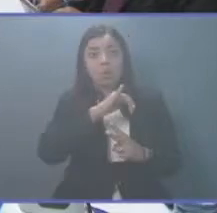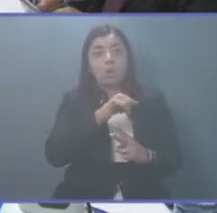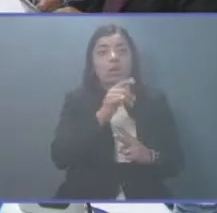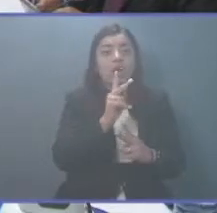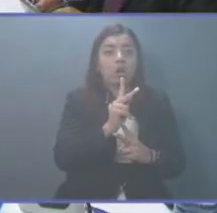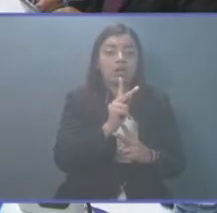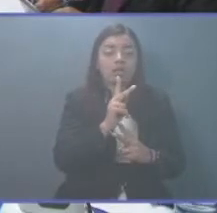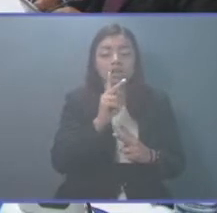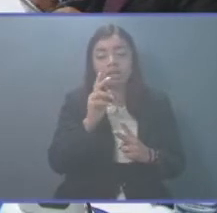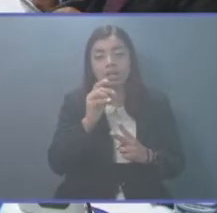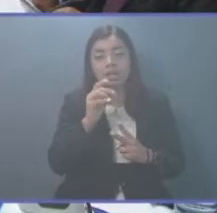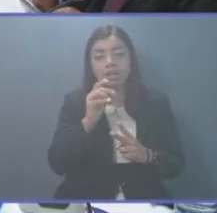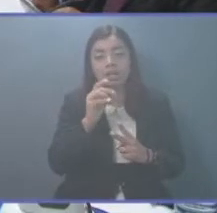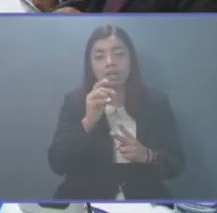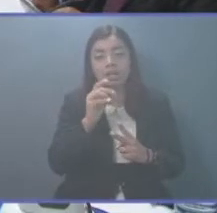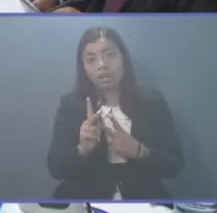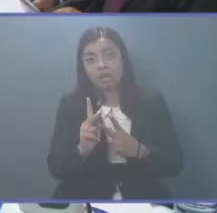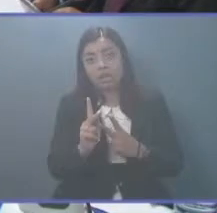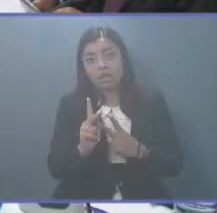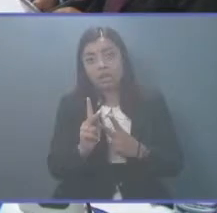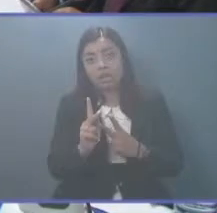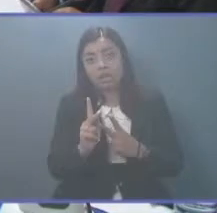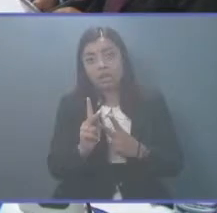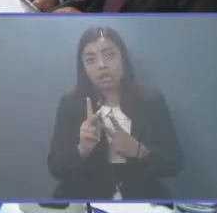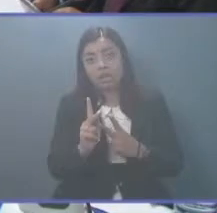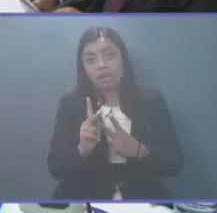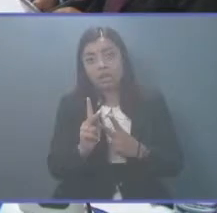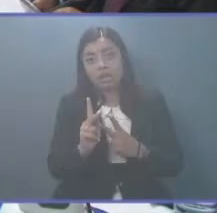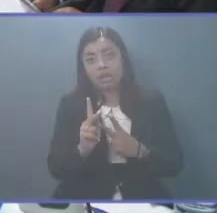K. No sé qué le parece, Lic.